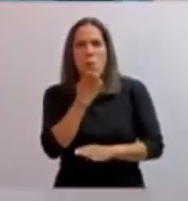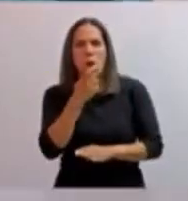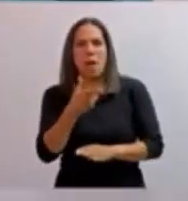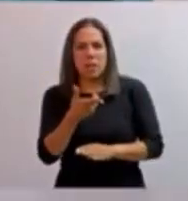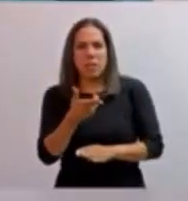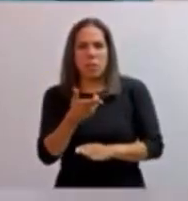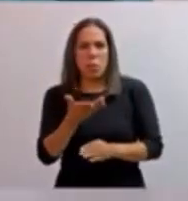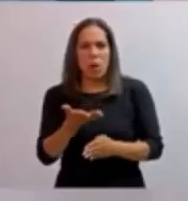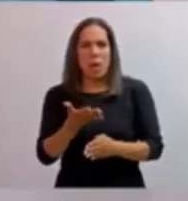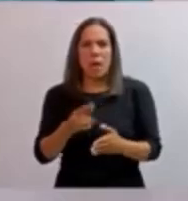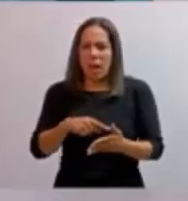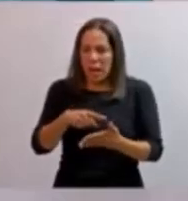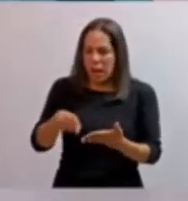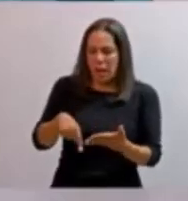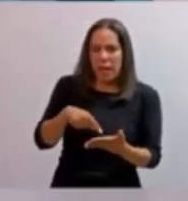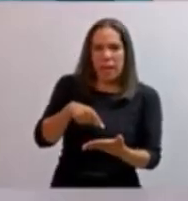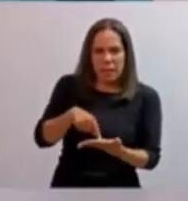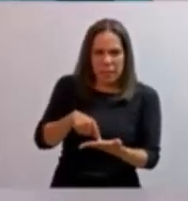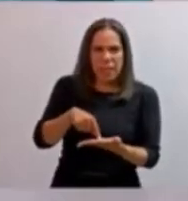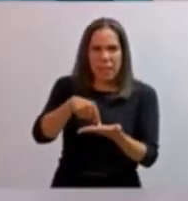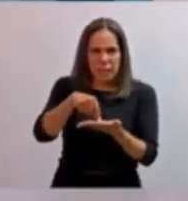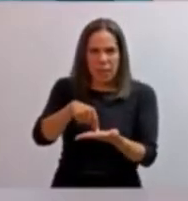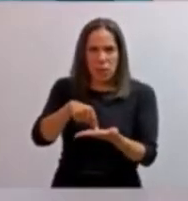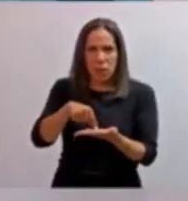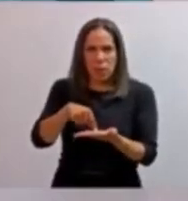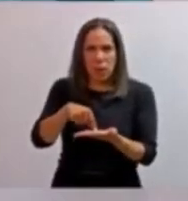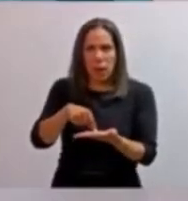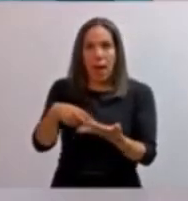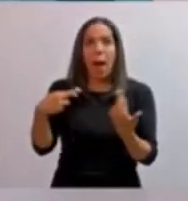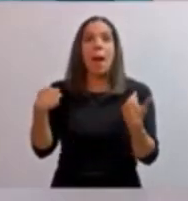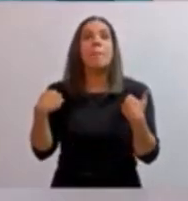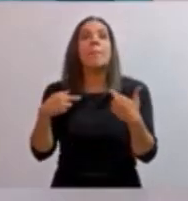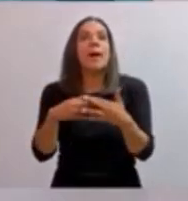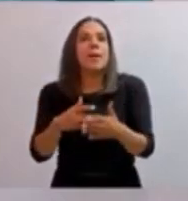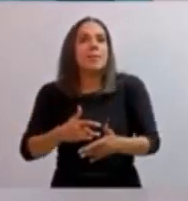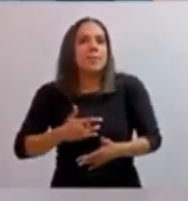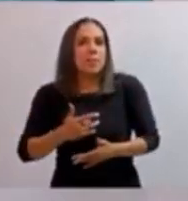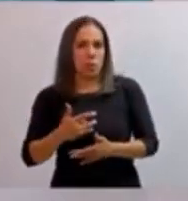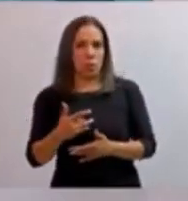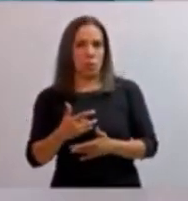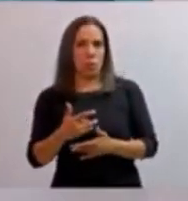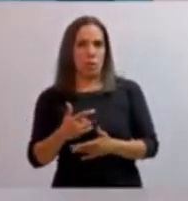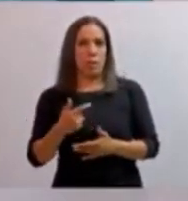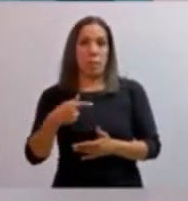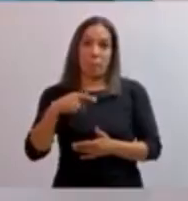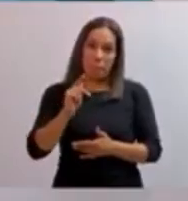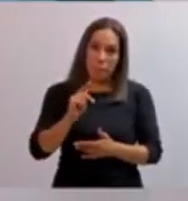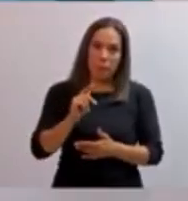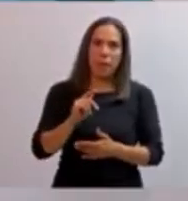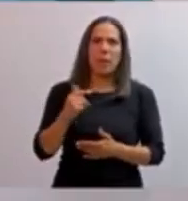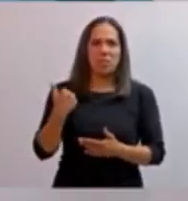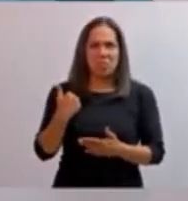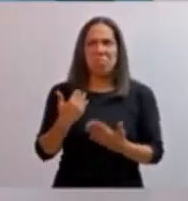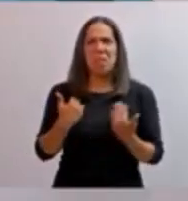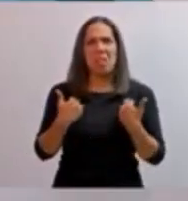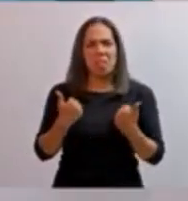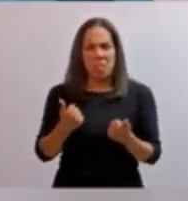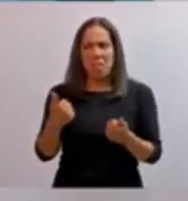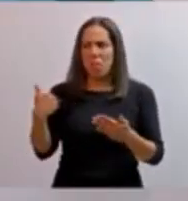los maestros construyen de manera colectiva y social. También hay procesos que recuperan ellos, ¿no?